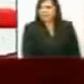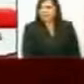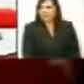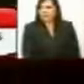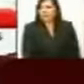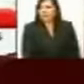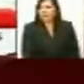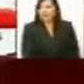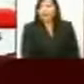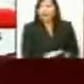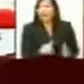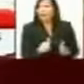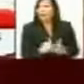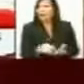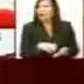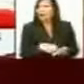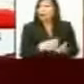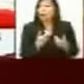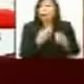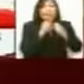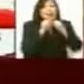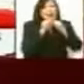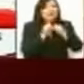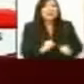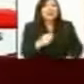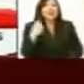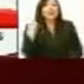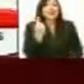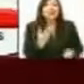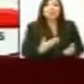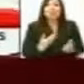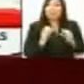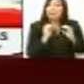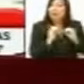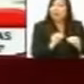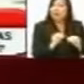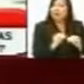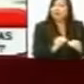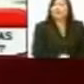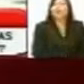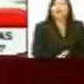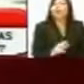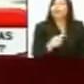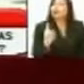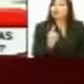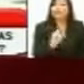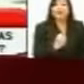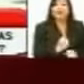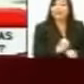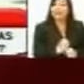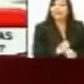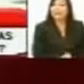Adjunto, todo el apoyo que desde la Secretaría General podamos dar a los parlamentos, no solo en la